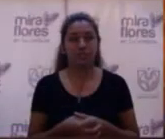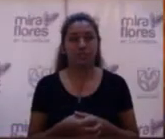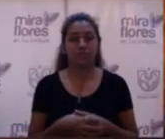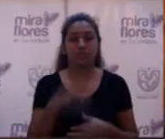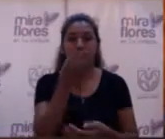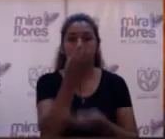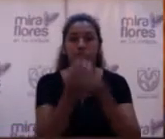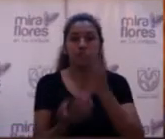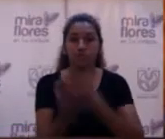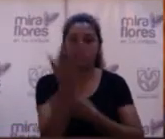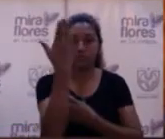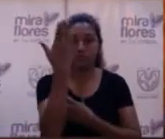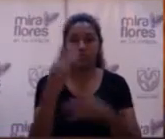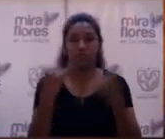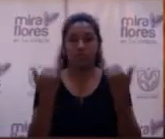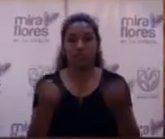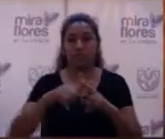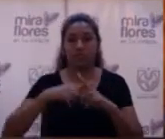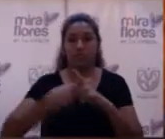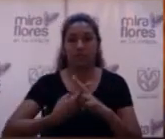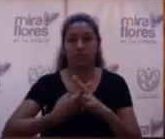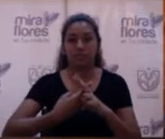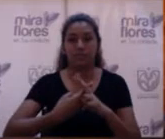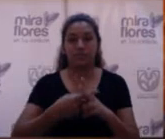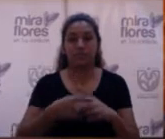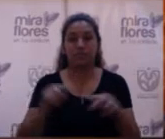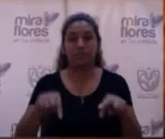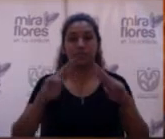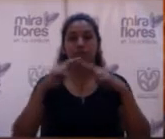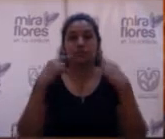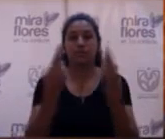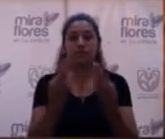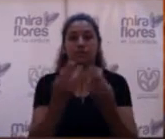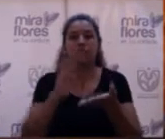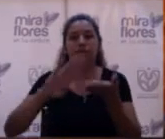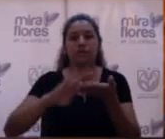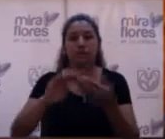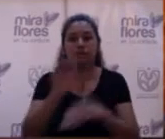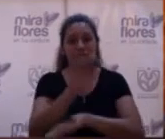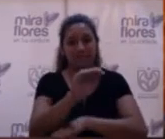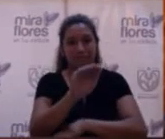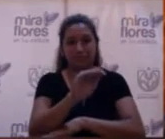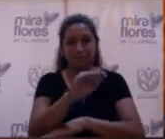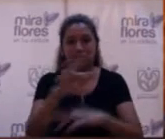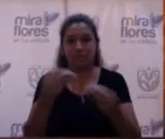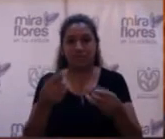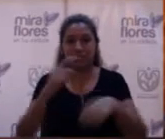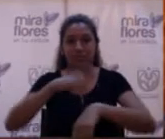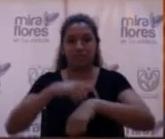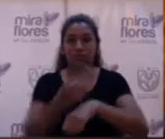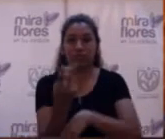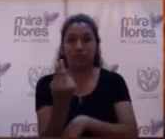Muy buenos días, vamos a dar inicio, o ya muy buenas tardes porque estamos pasadas las 12 del